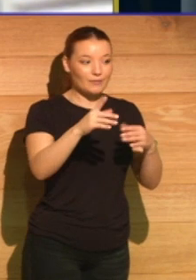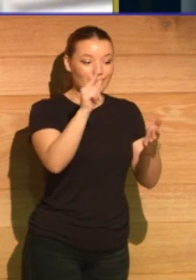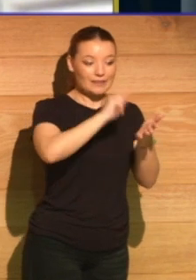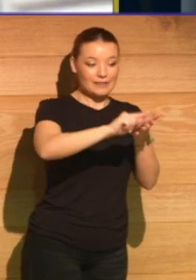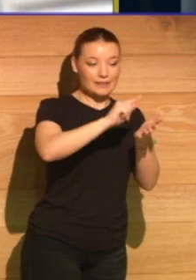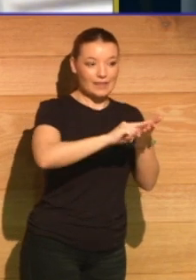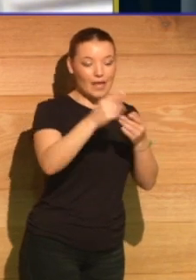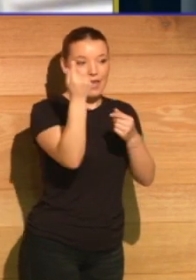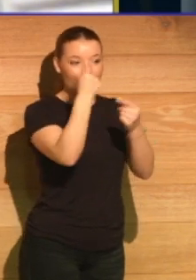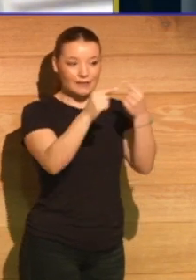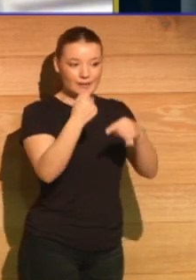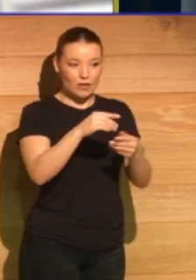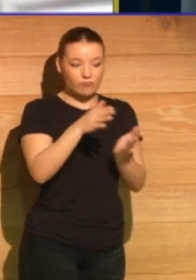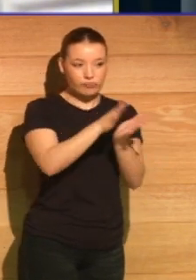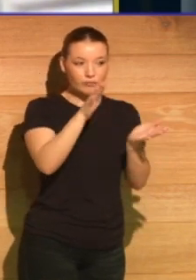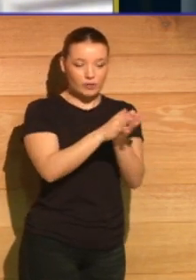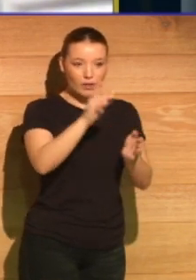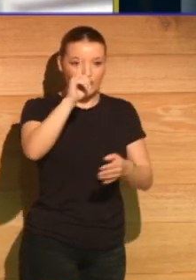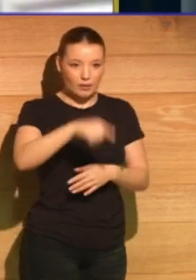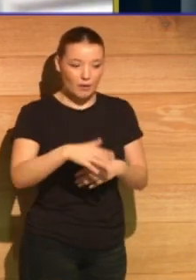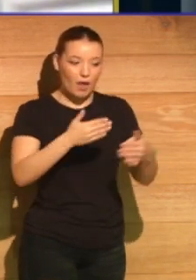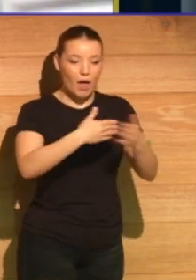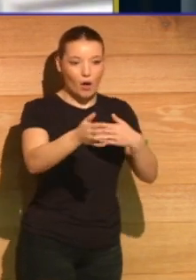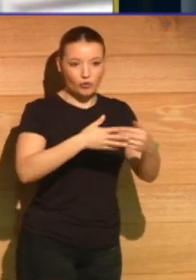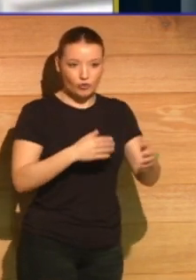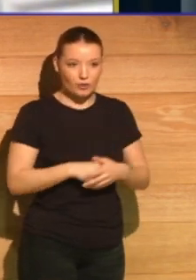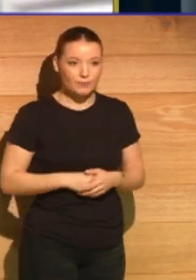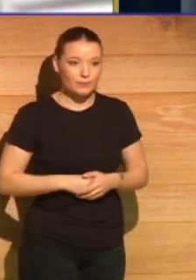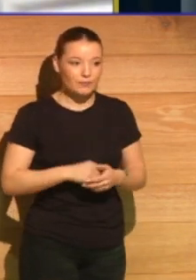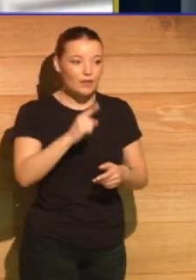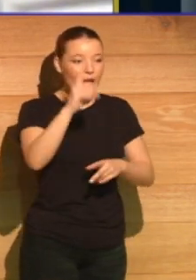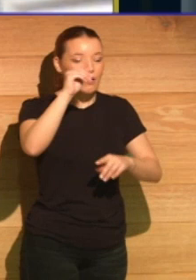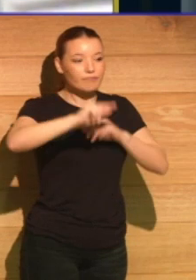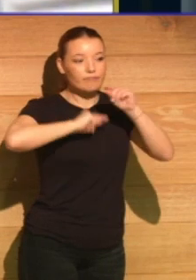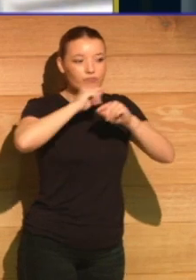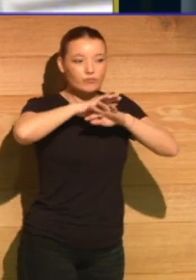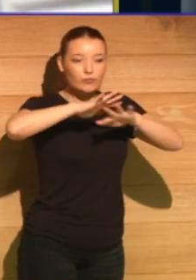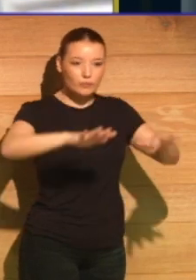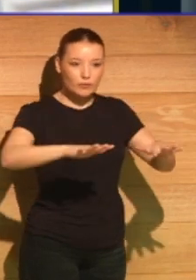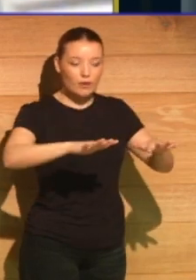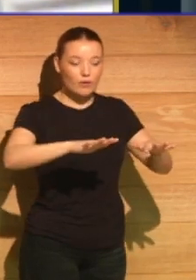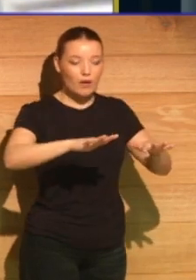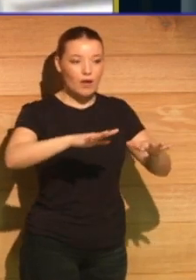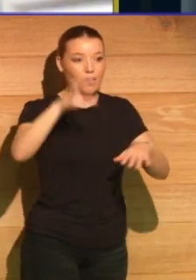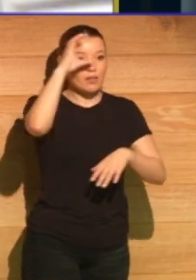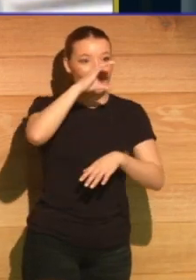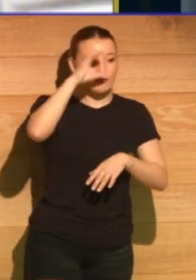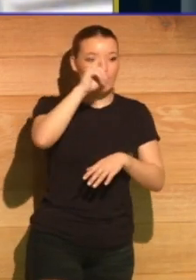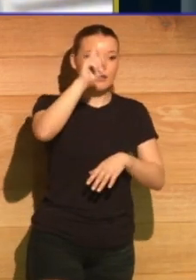editora y autora. Es una divulgadora científica y es poeta, por